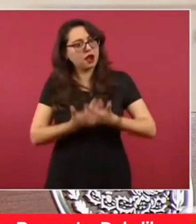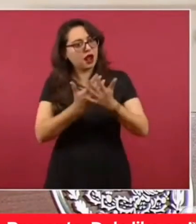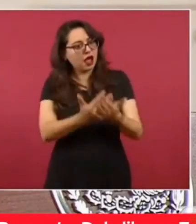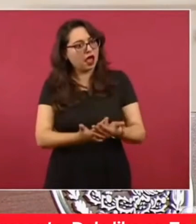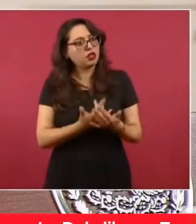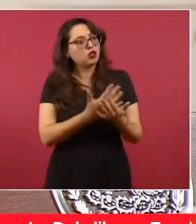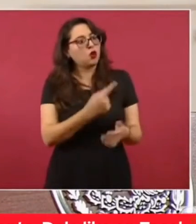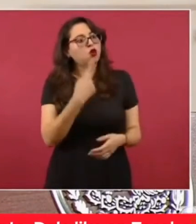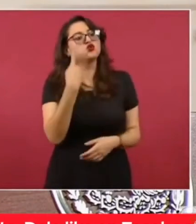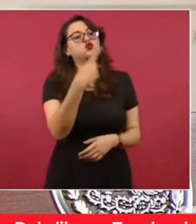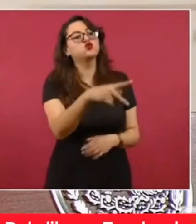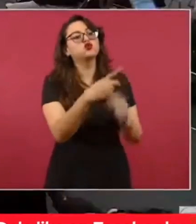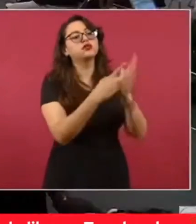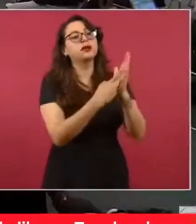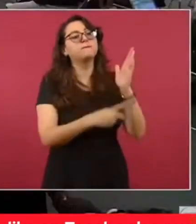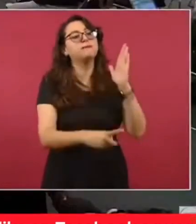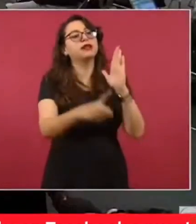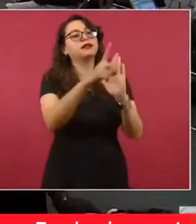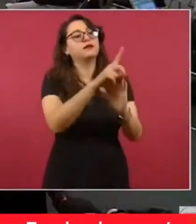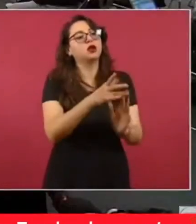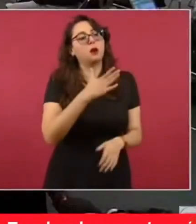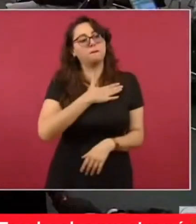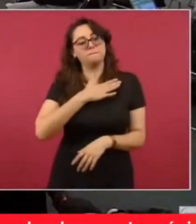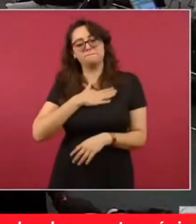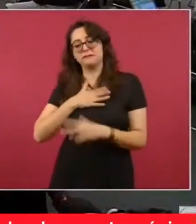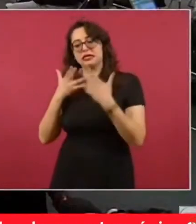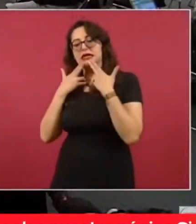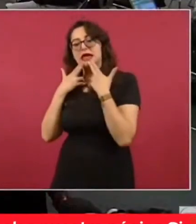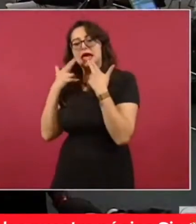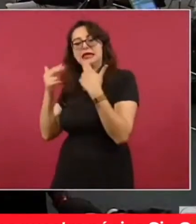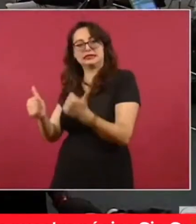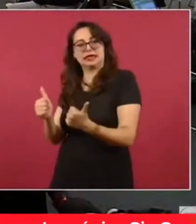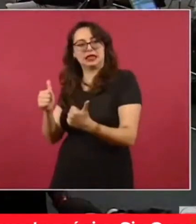este estoy esperando